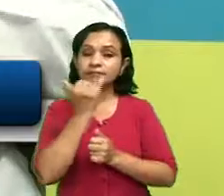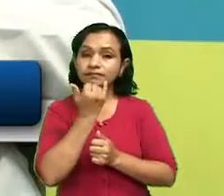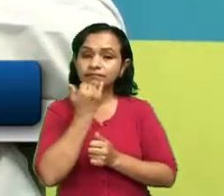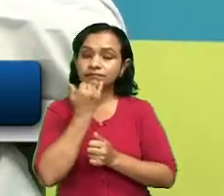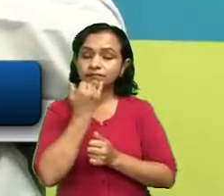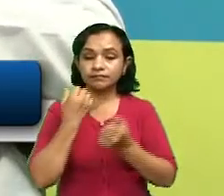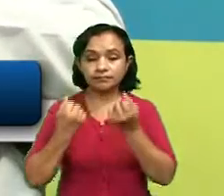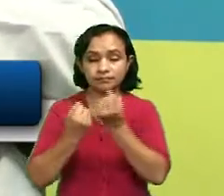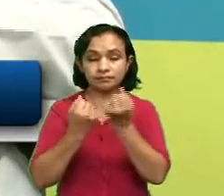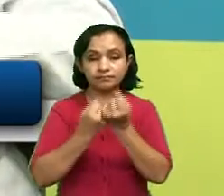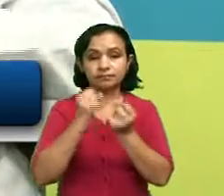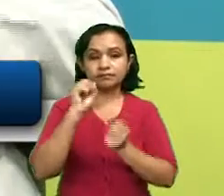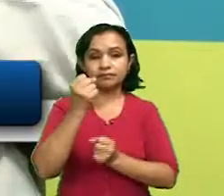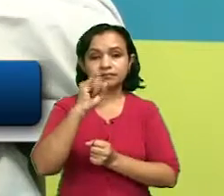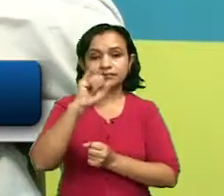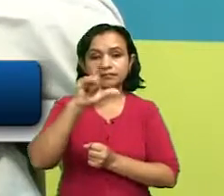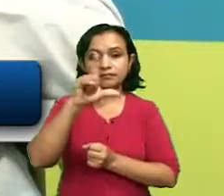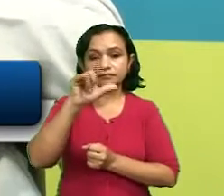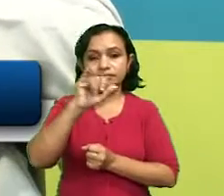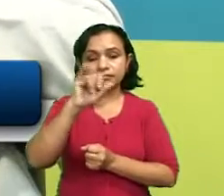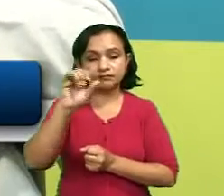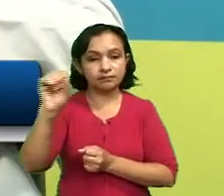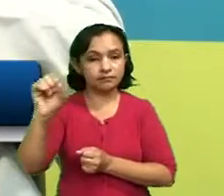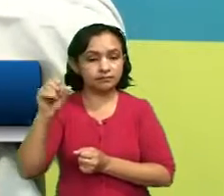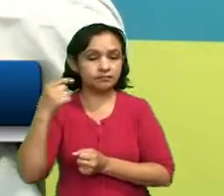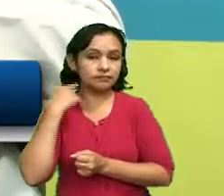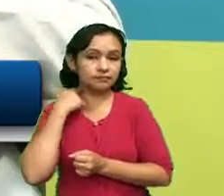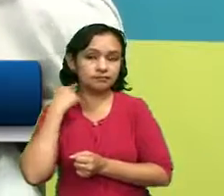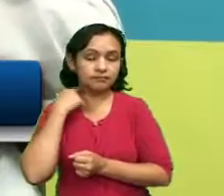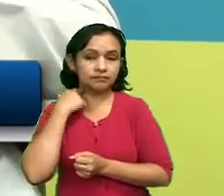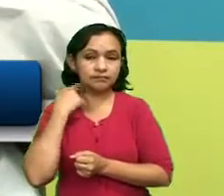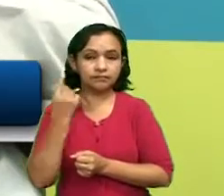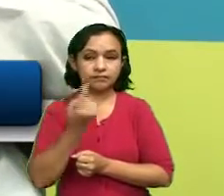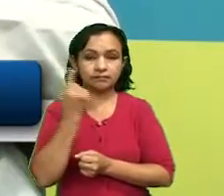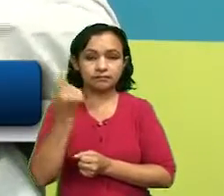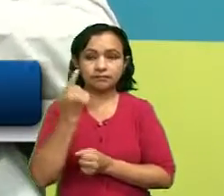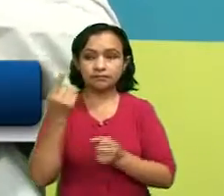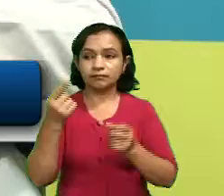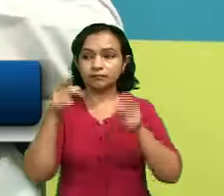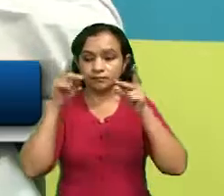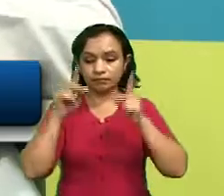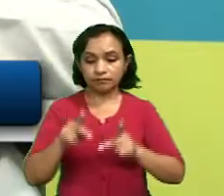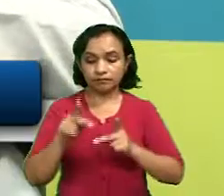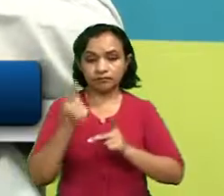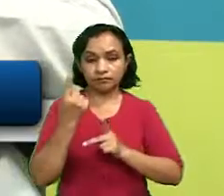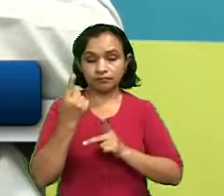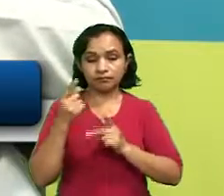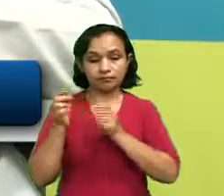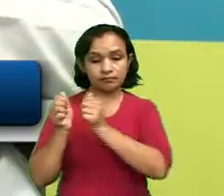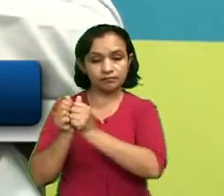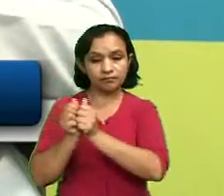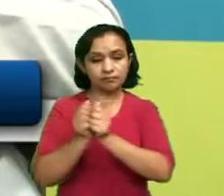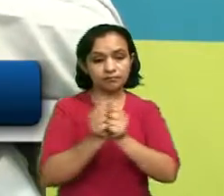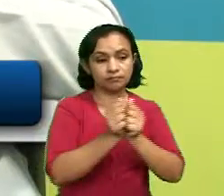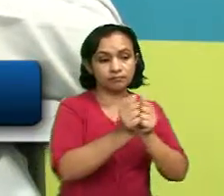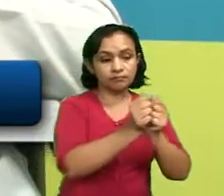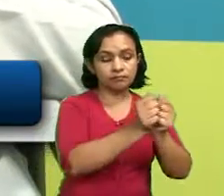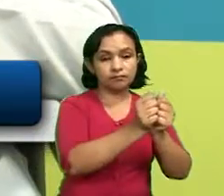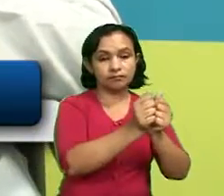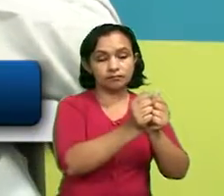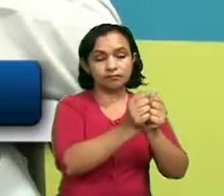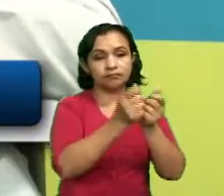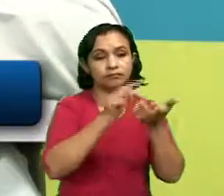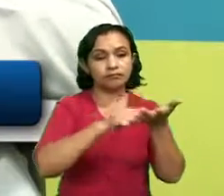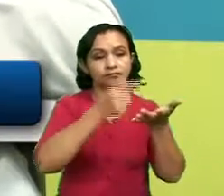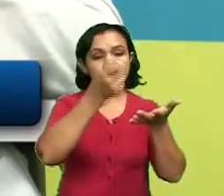nosotros con el apoyo del CILAI, vamos siempre, pues como solo soy yo una persona en farmacia, pues vamos acompañados para poder ir de cada